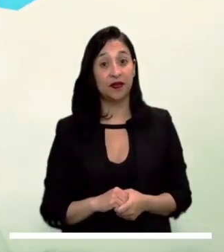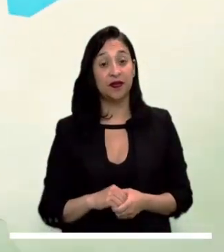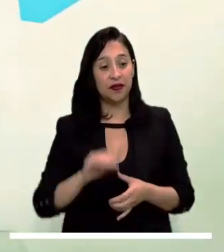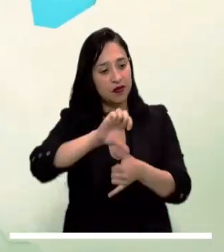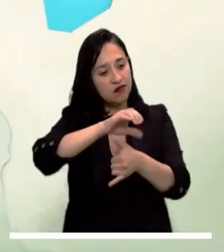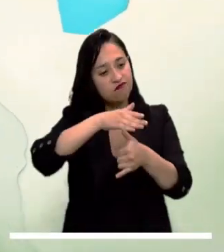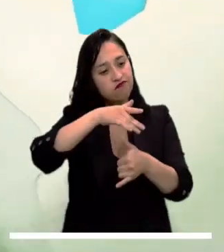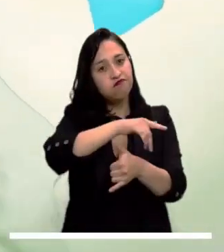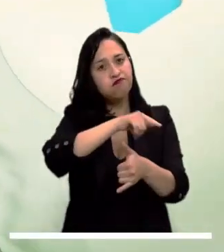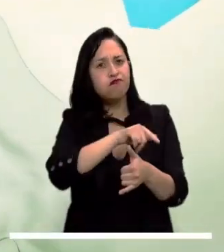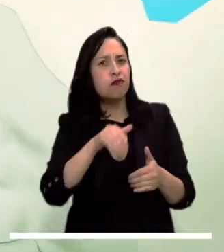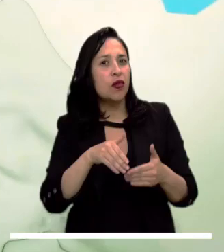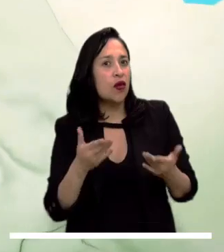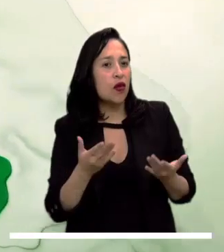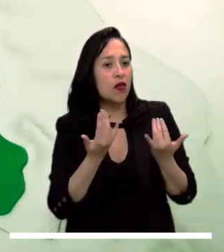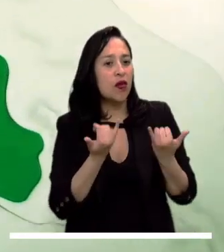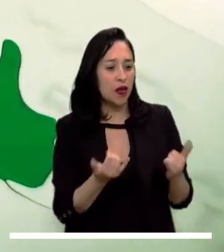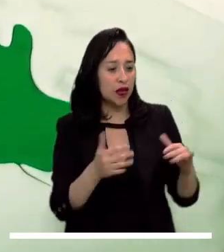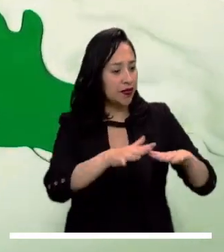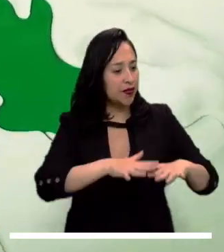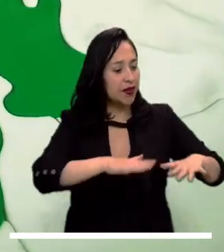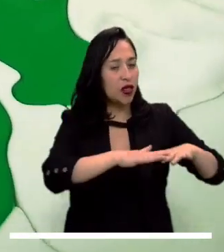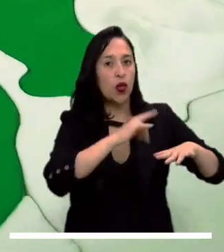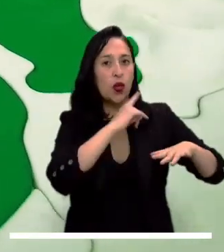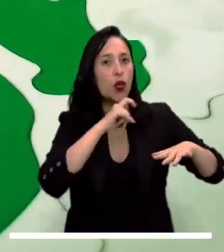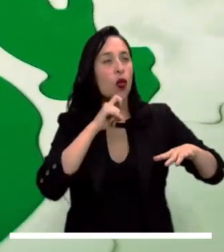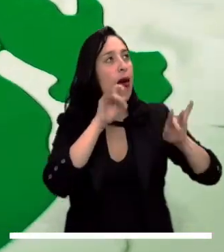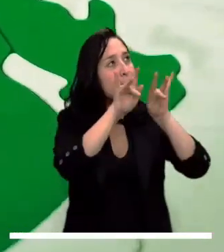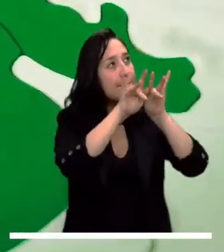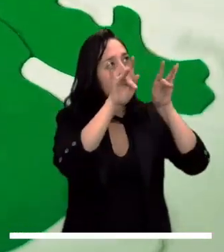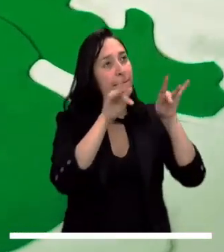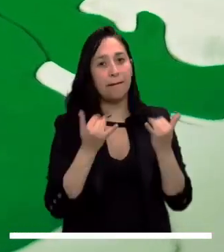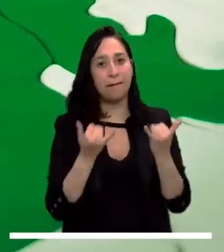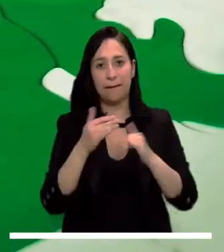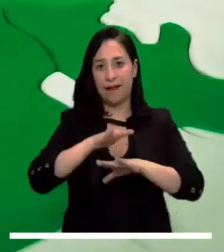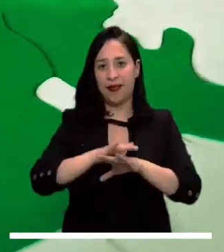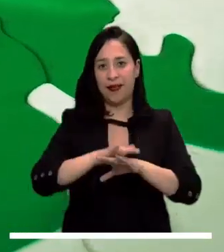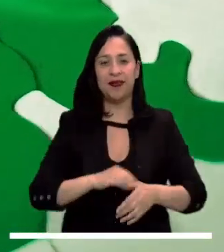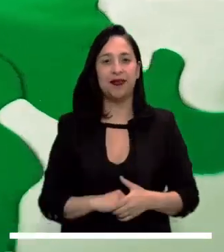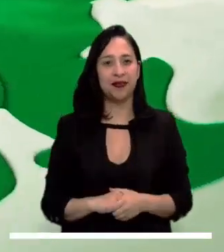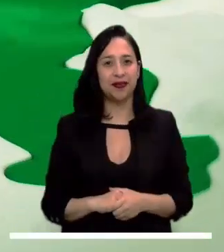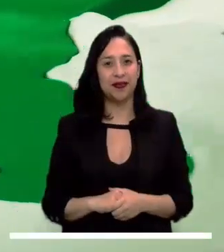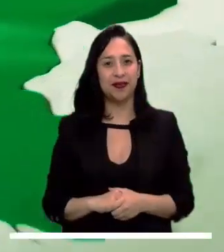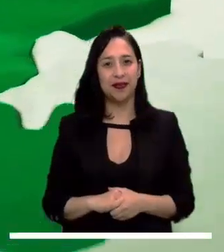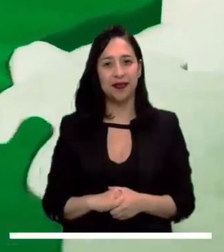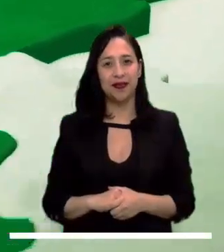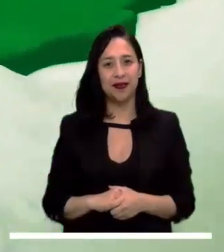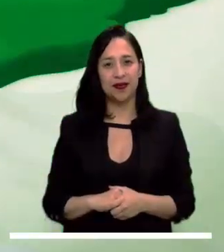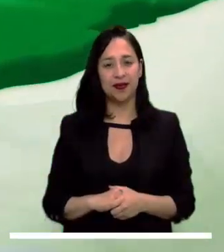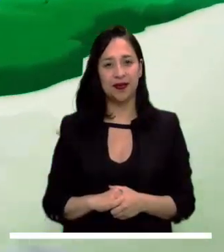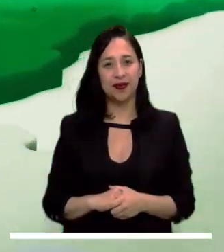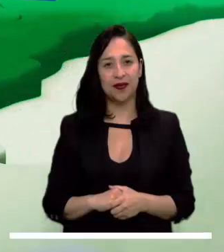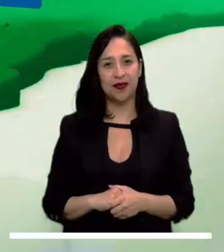Caribe, que mantendrá las condiciones secas y despejadas durante la jornada de la tarde.